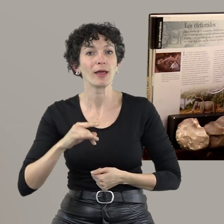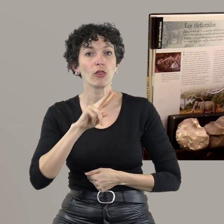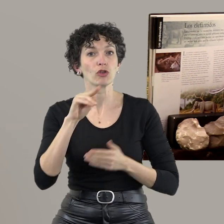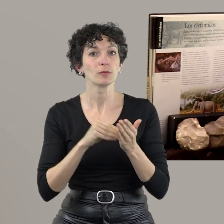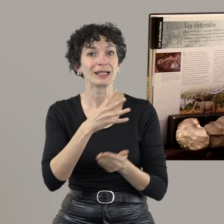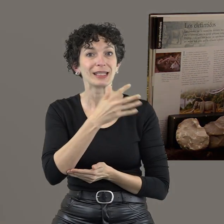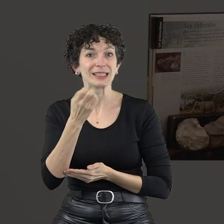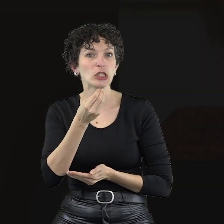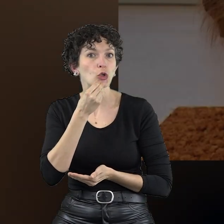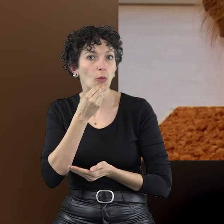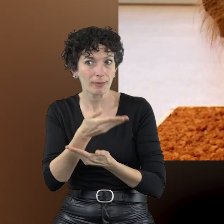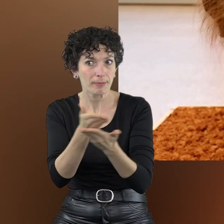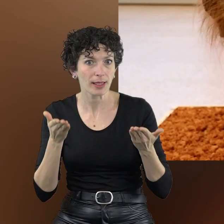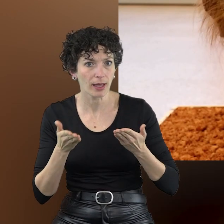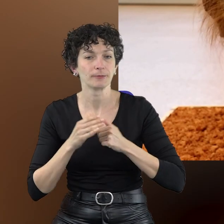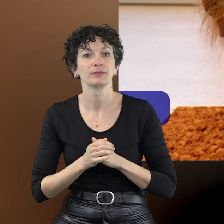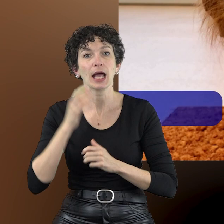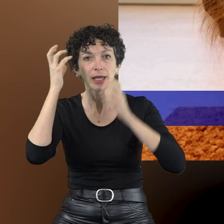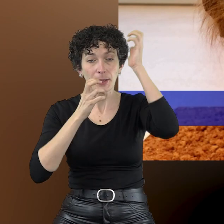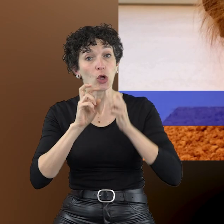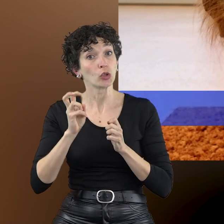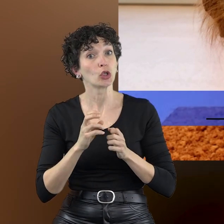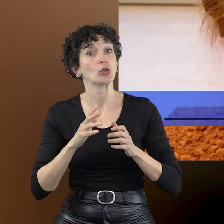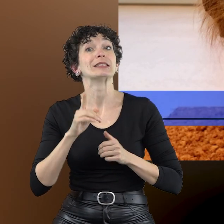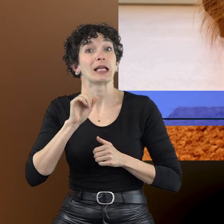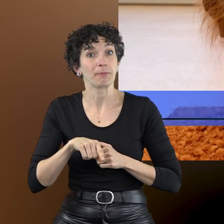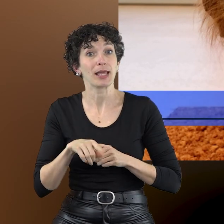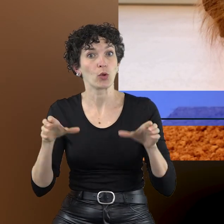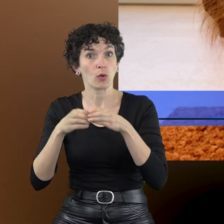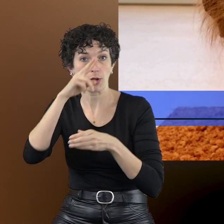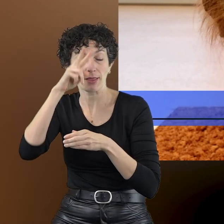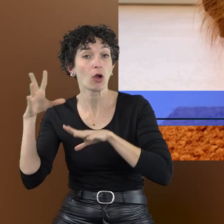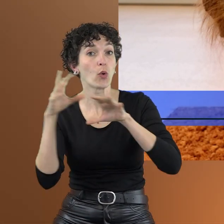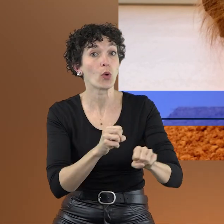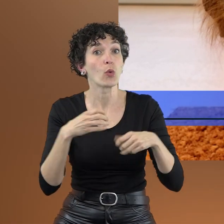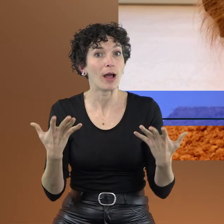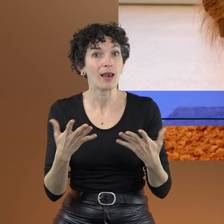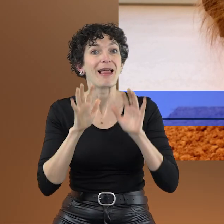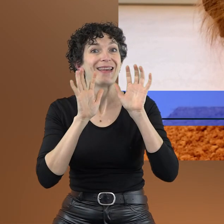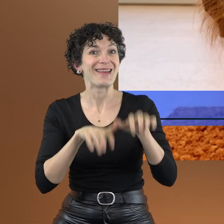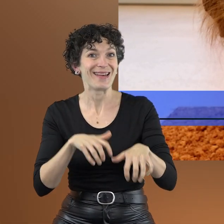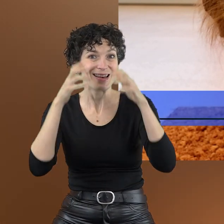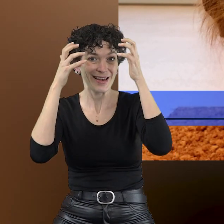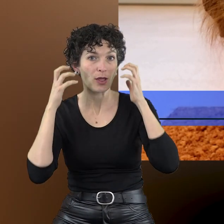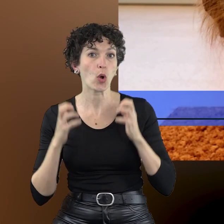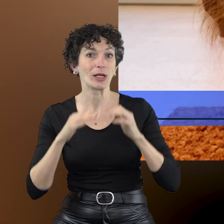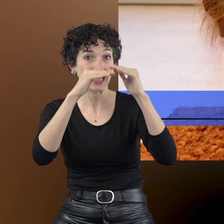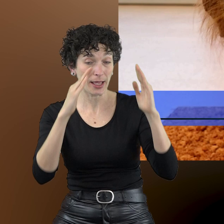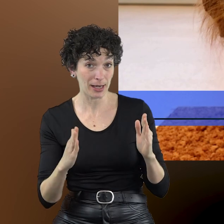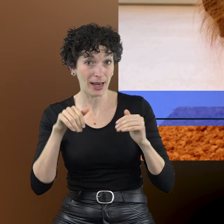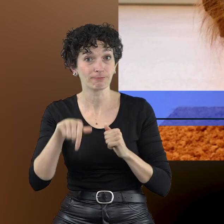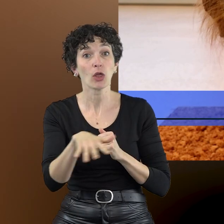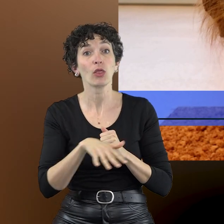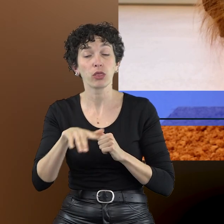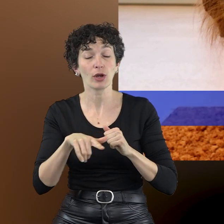2.500 raciones de comida. Y otro gran animal que cazaban los neandertales, muy diferente a este, era el león de las cavernas. En la cueva alemana de